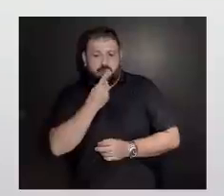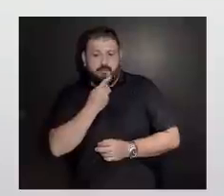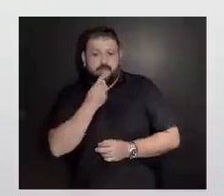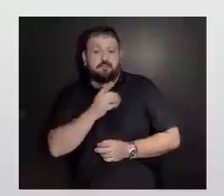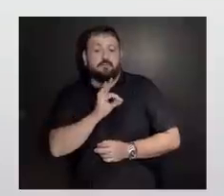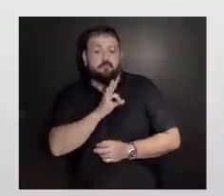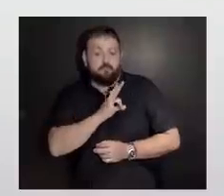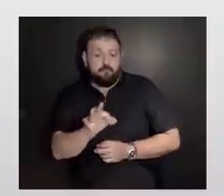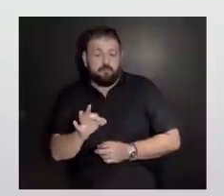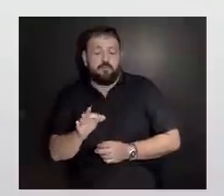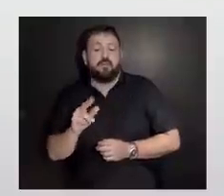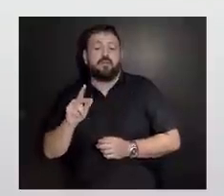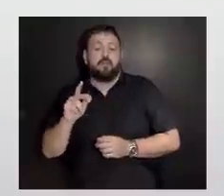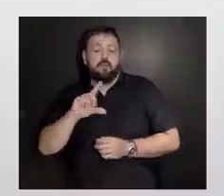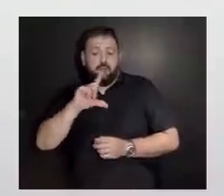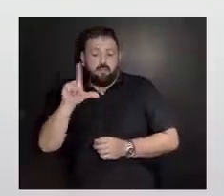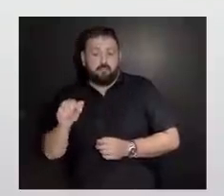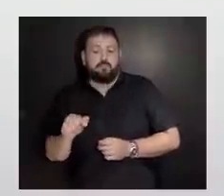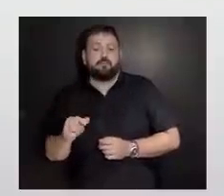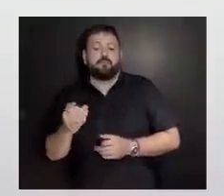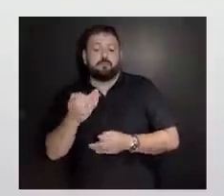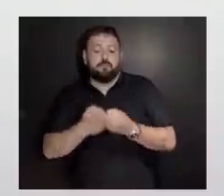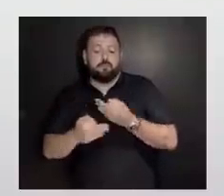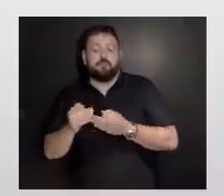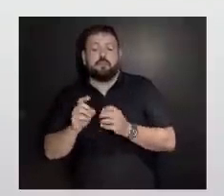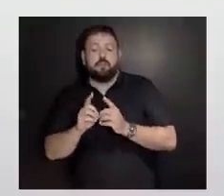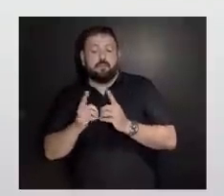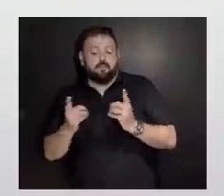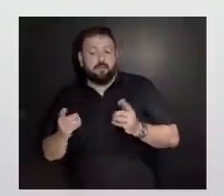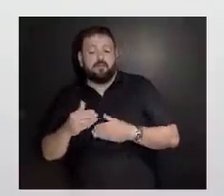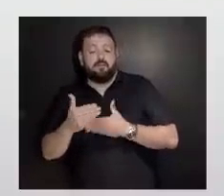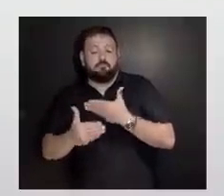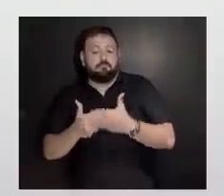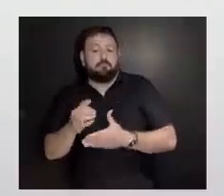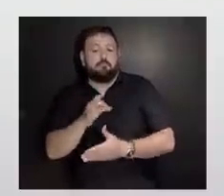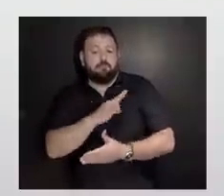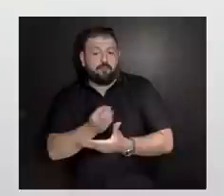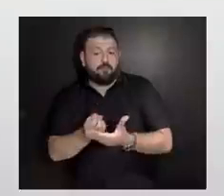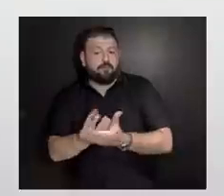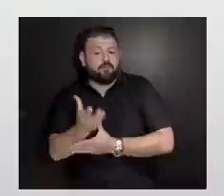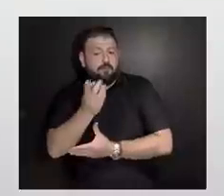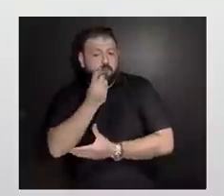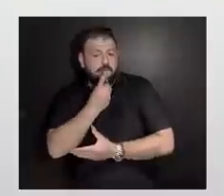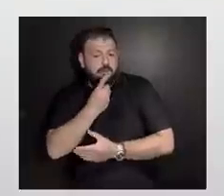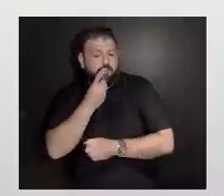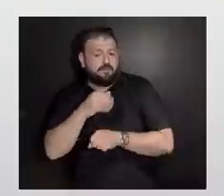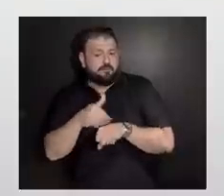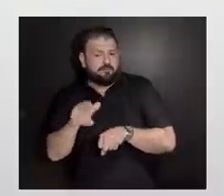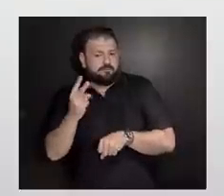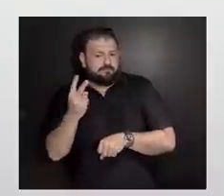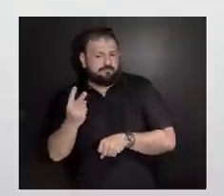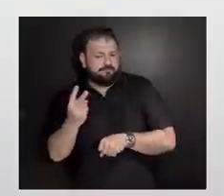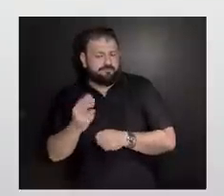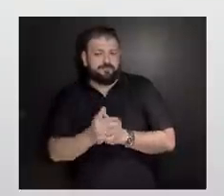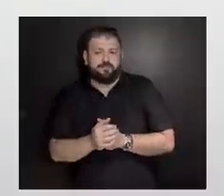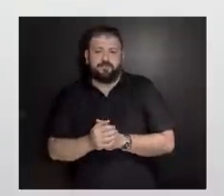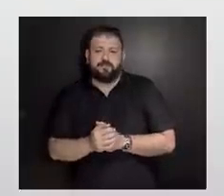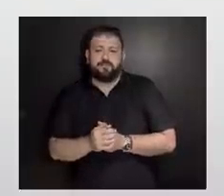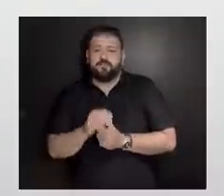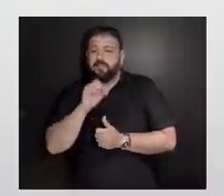pueden después desarrollar diabetes mellitus tipo 2, ¿no? Ya como una condición. También